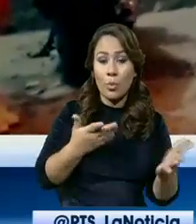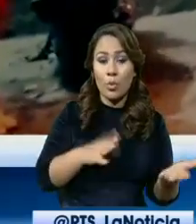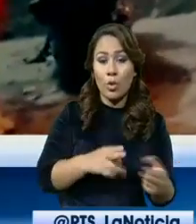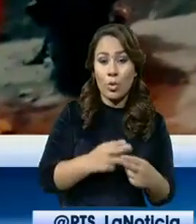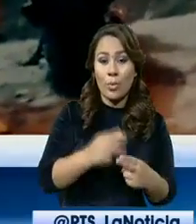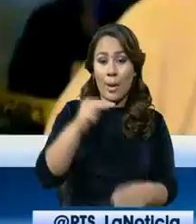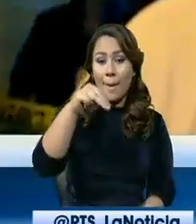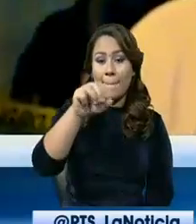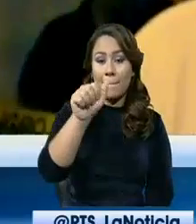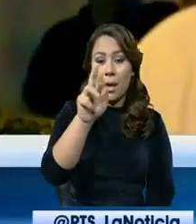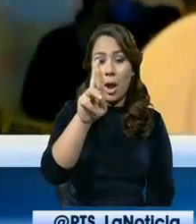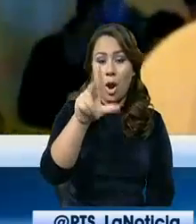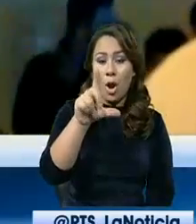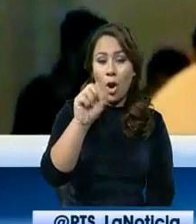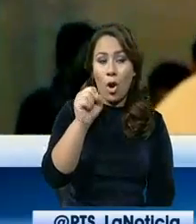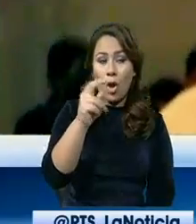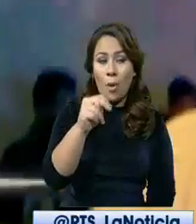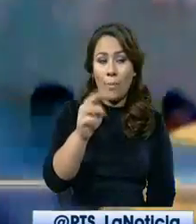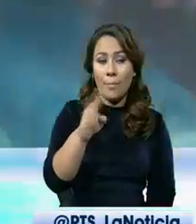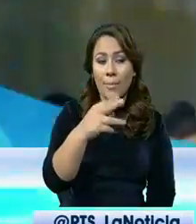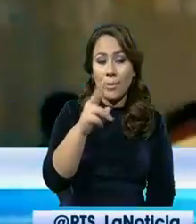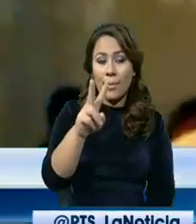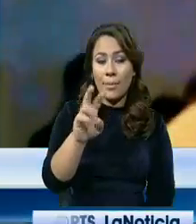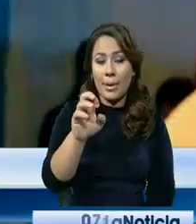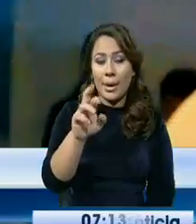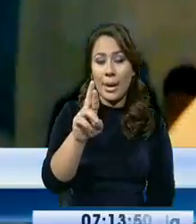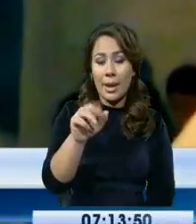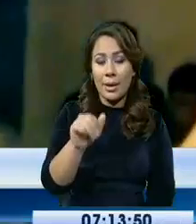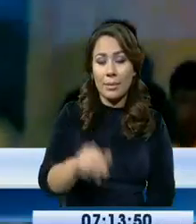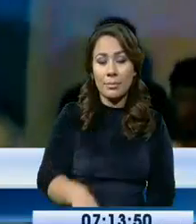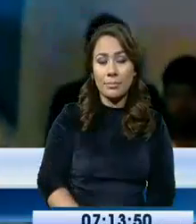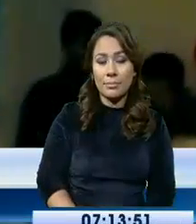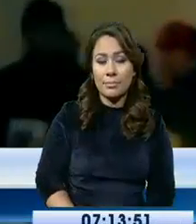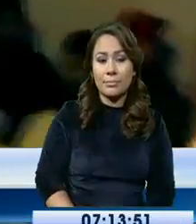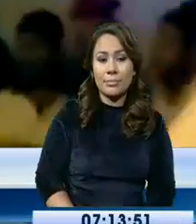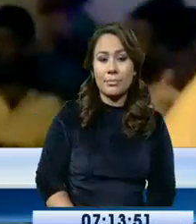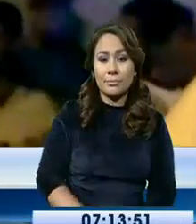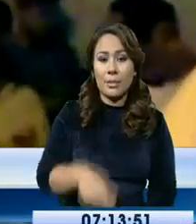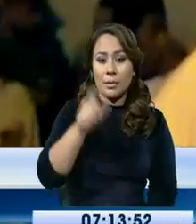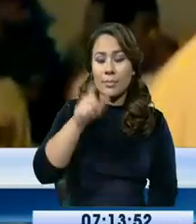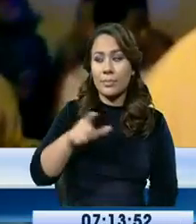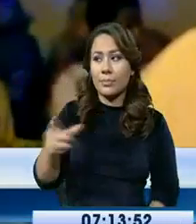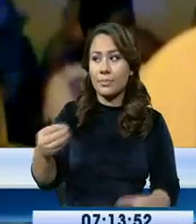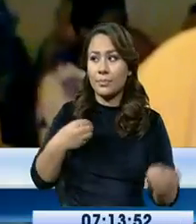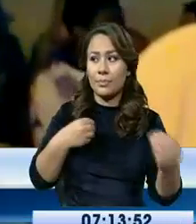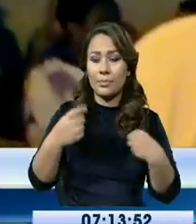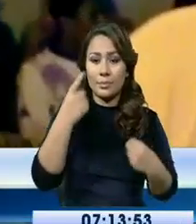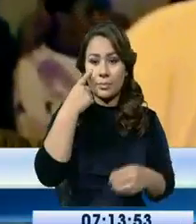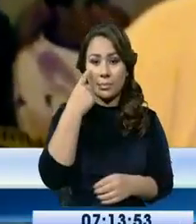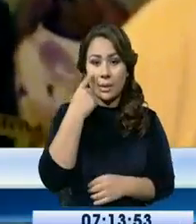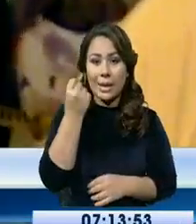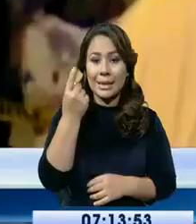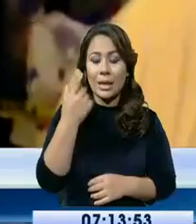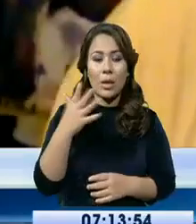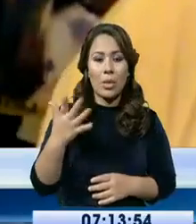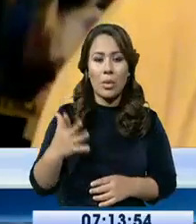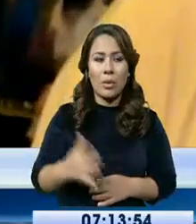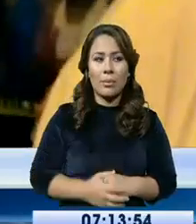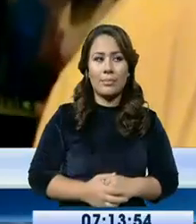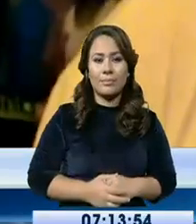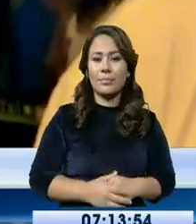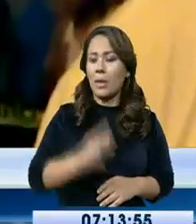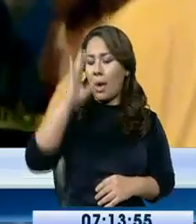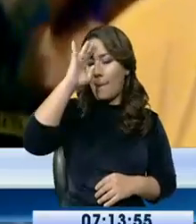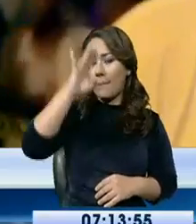Marlon B. La persona que hacen sus cosas con como que están dándose cuenta que no hay ningún, en ese momento no hay la